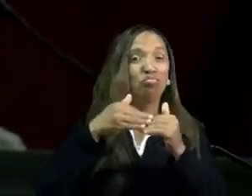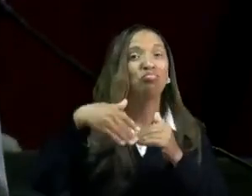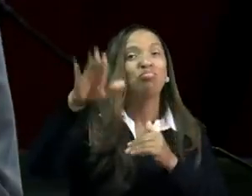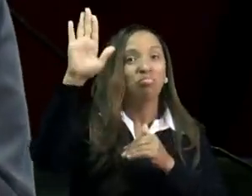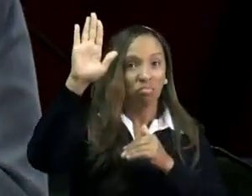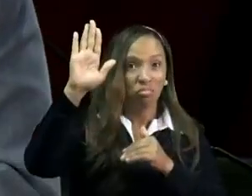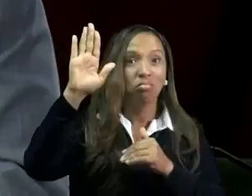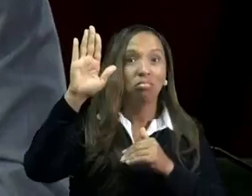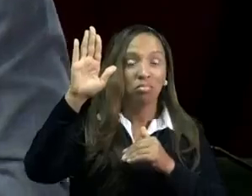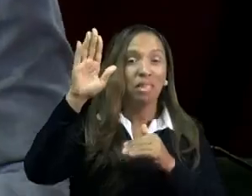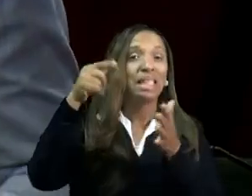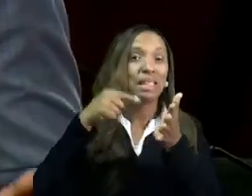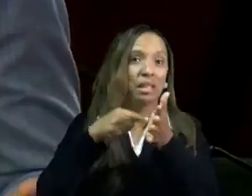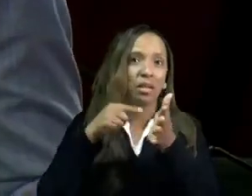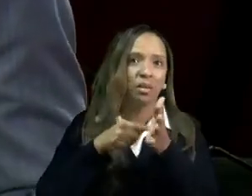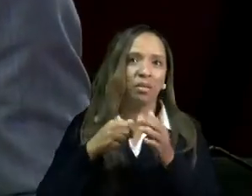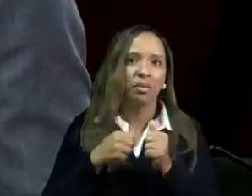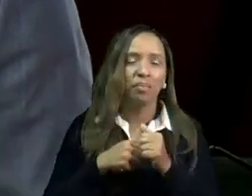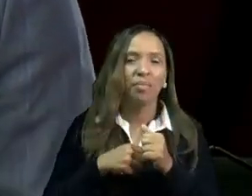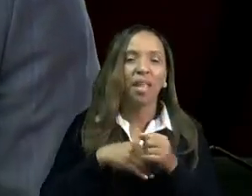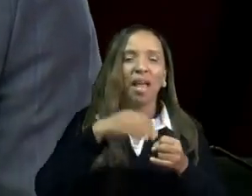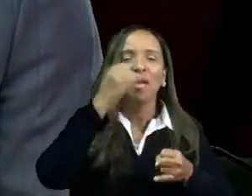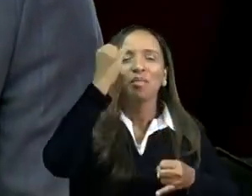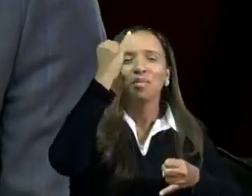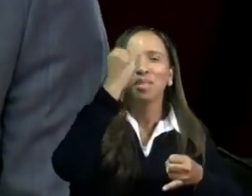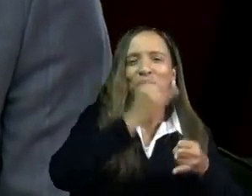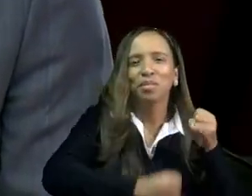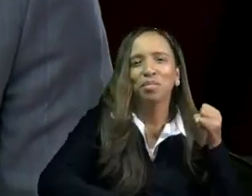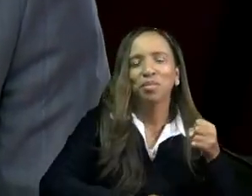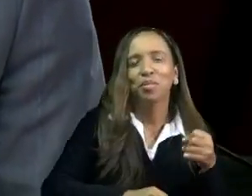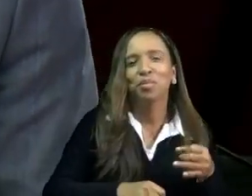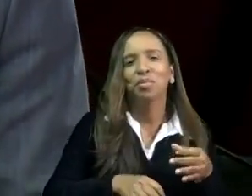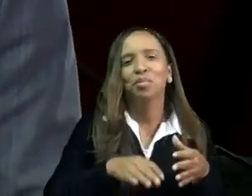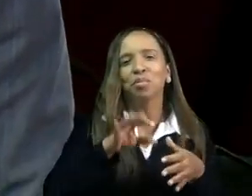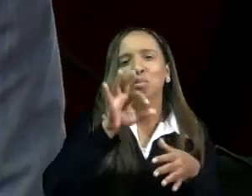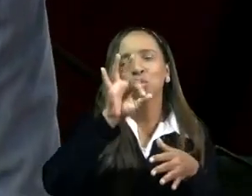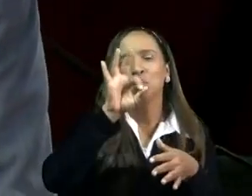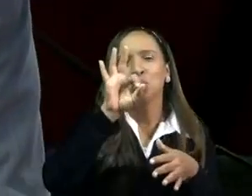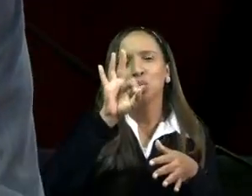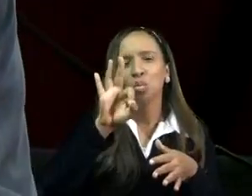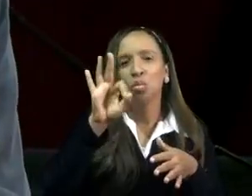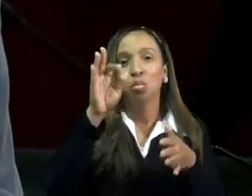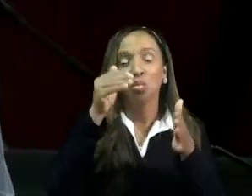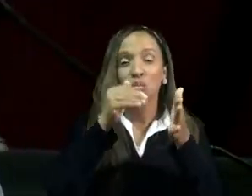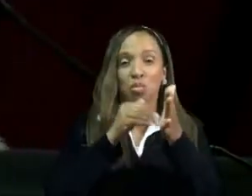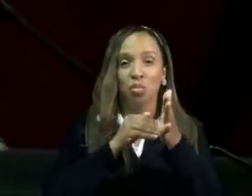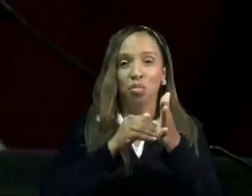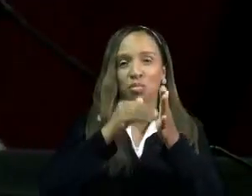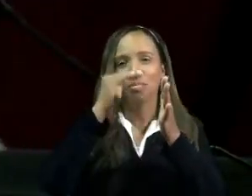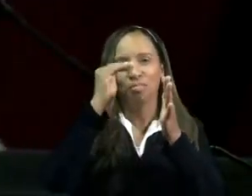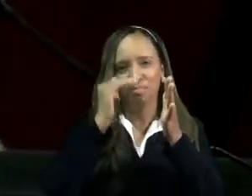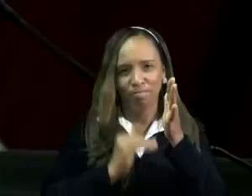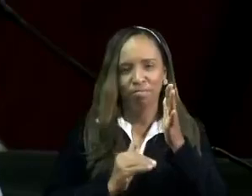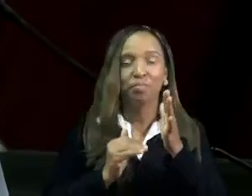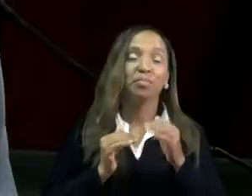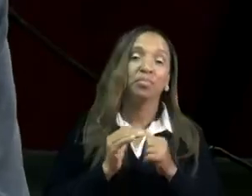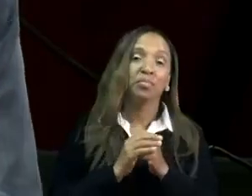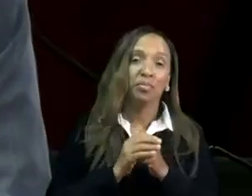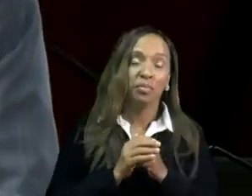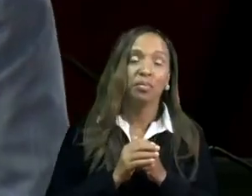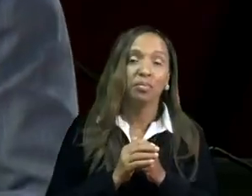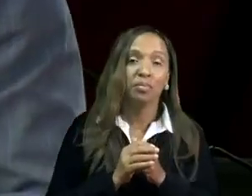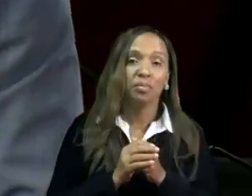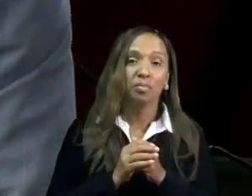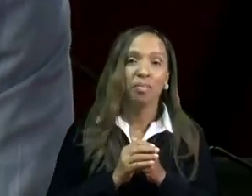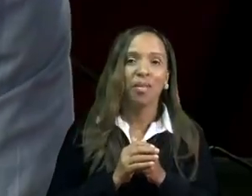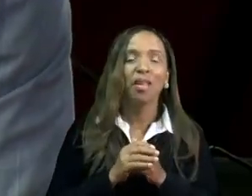9.400 millones, que matemáticamente significa un aumento de un 120%. Pero así la